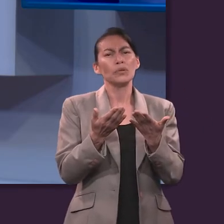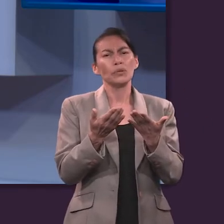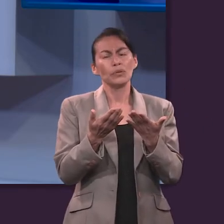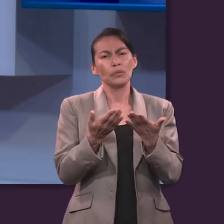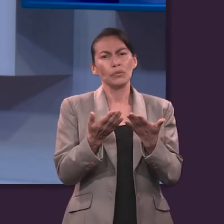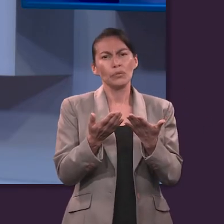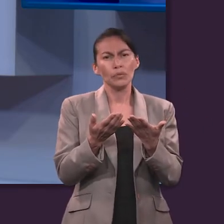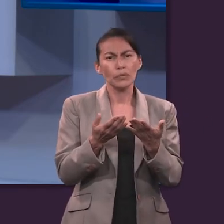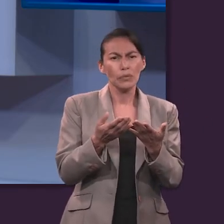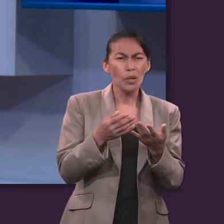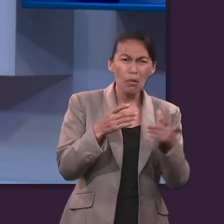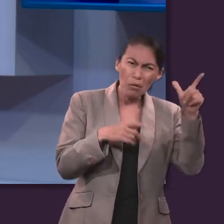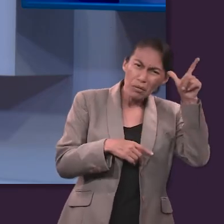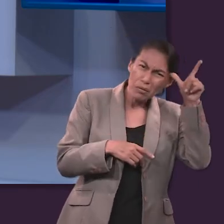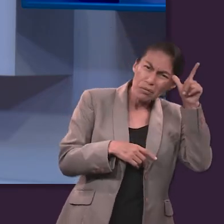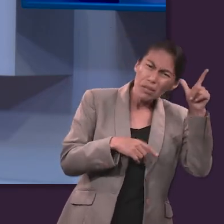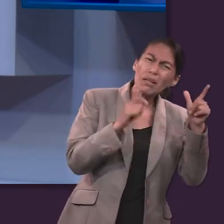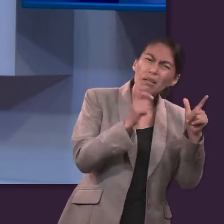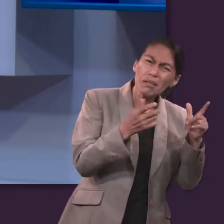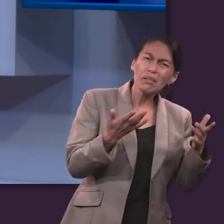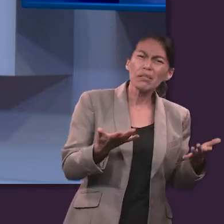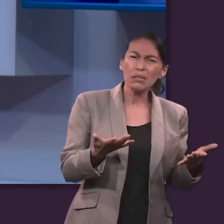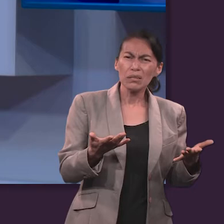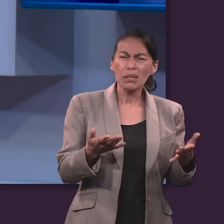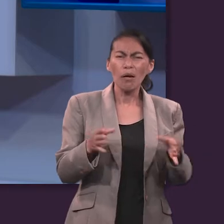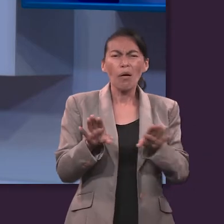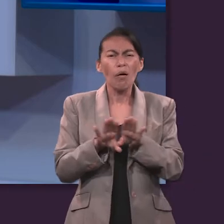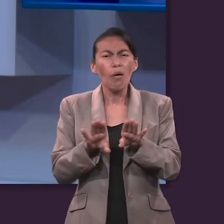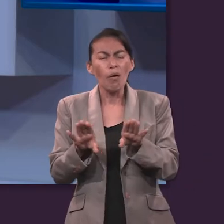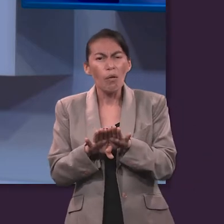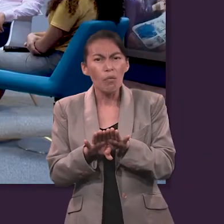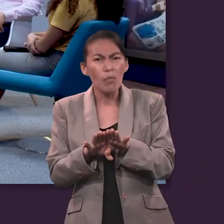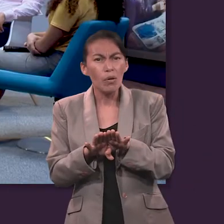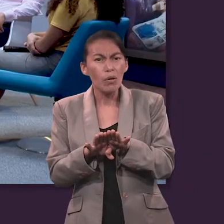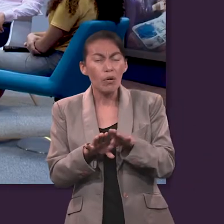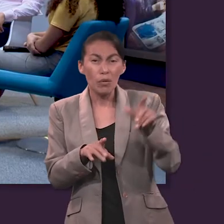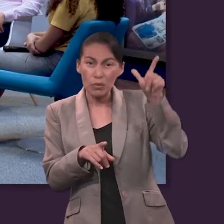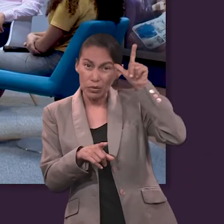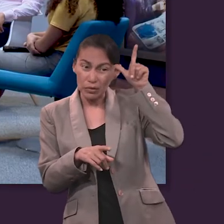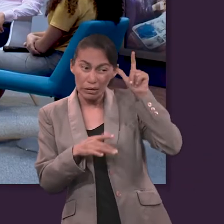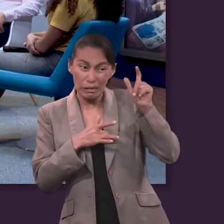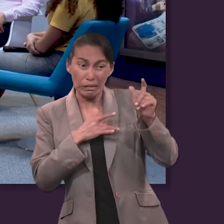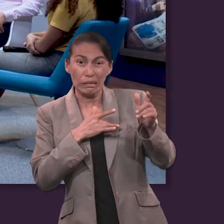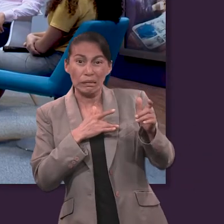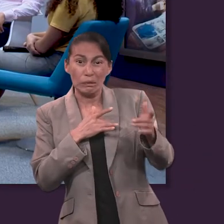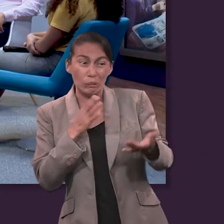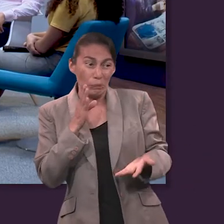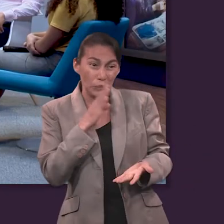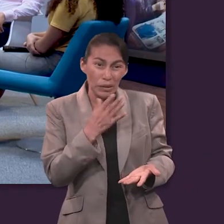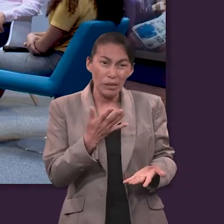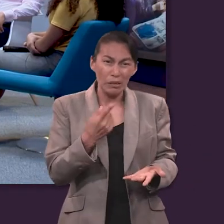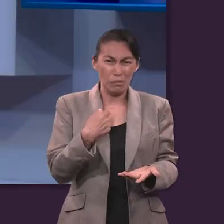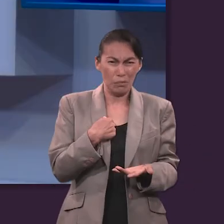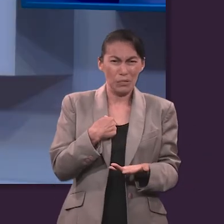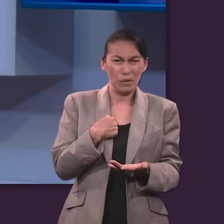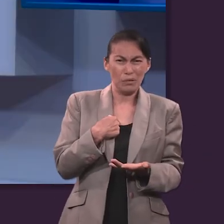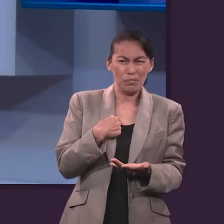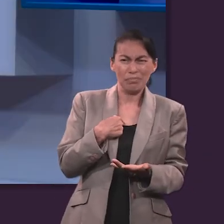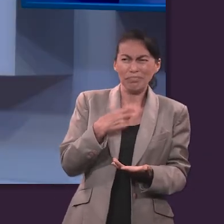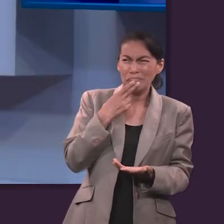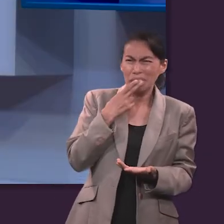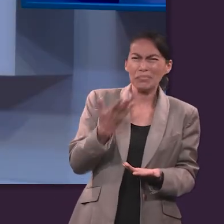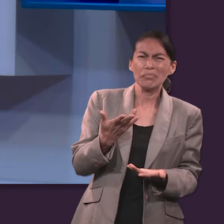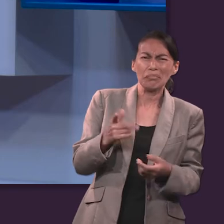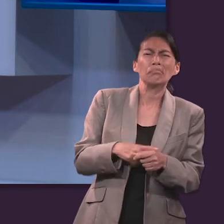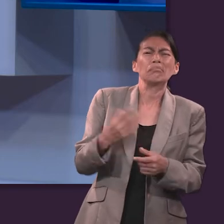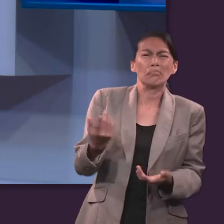amor y quién era Lucifer y cómo fue posible que en él crecieran malos sentimientos. ¿Para qué me sirve todo eso a mí